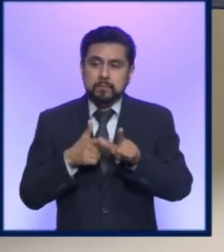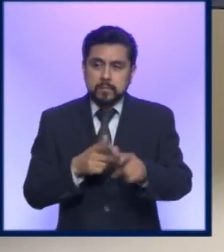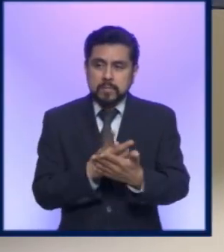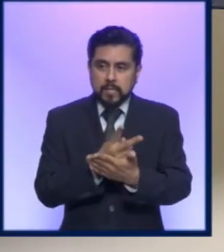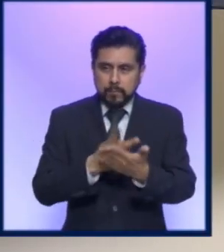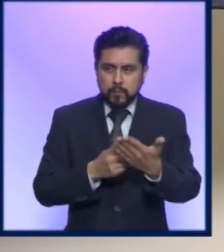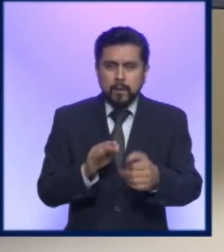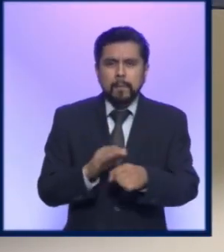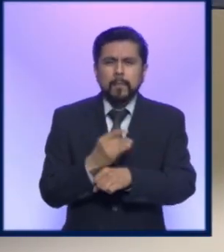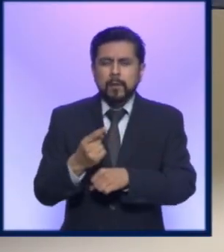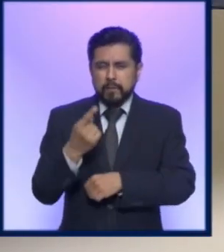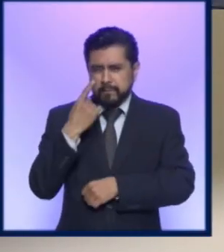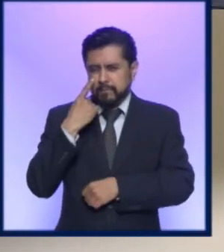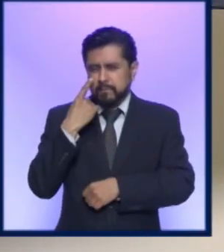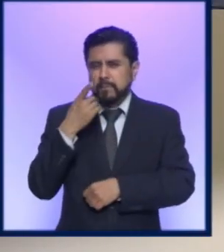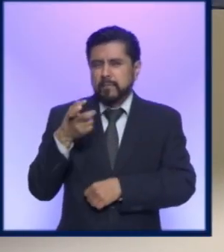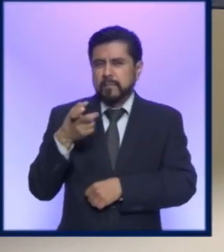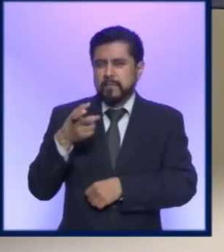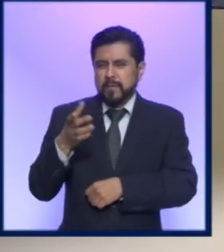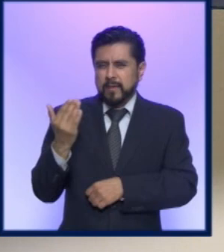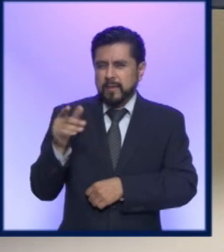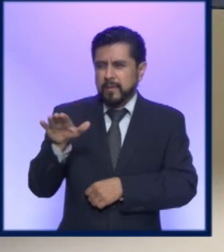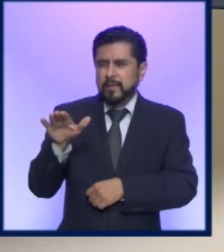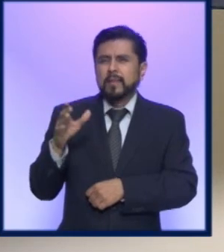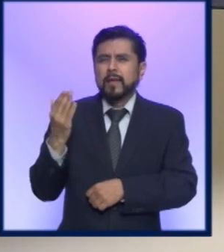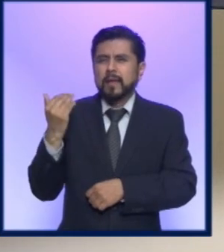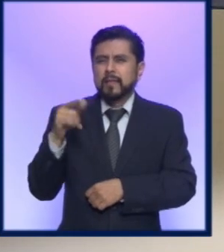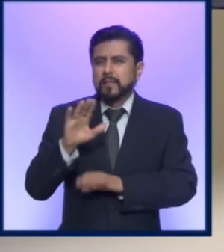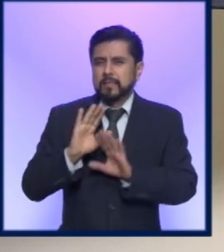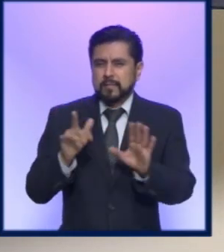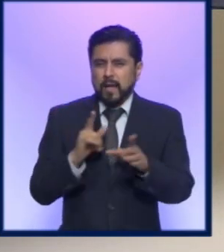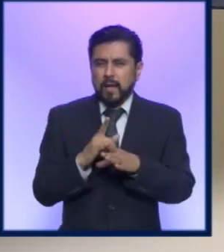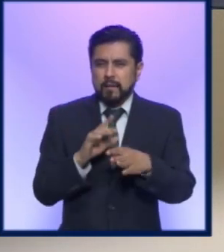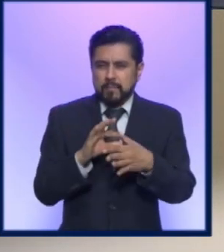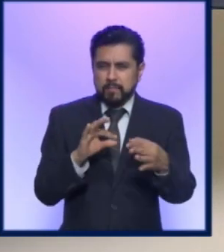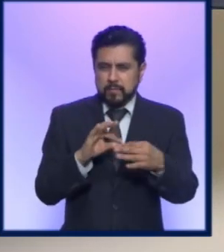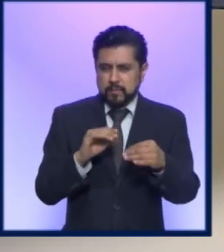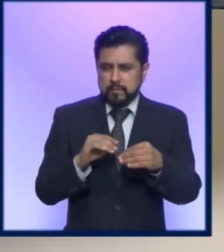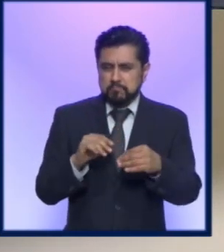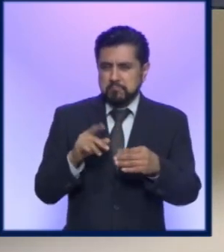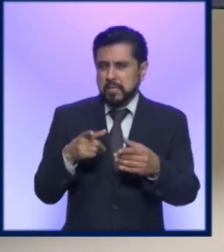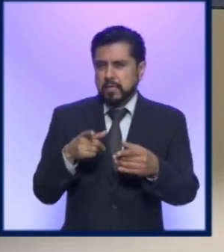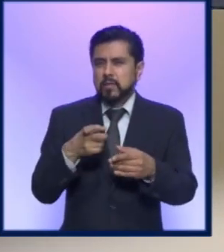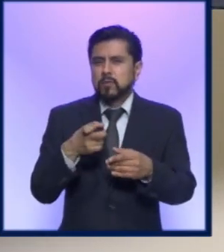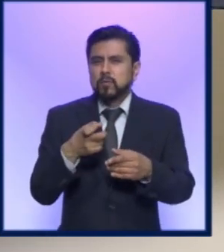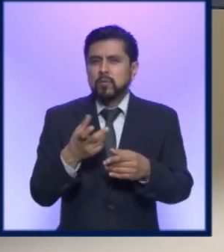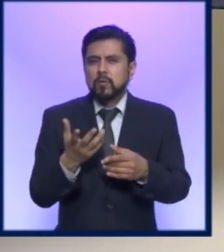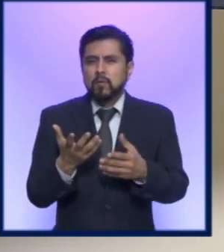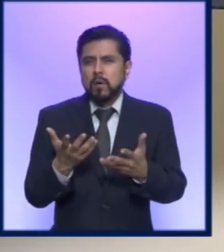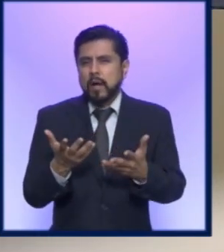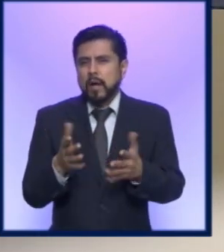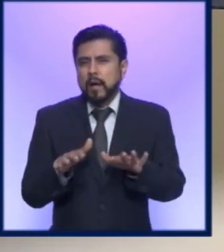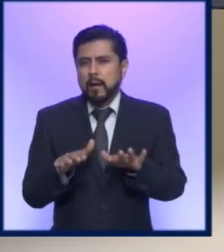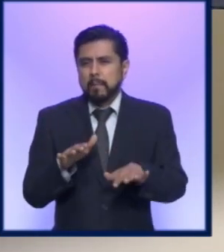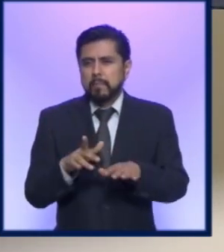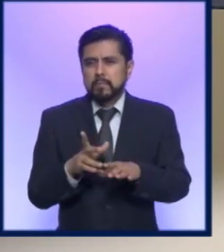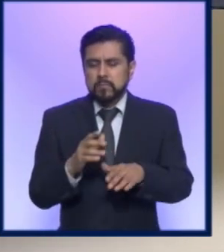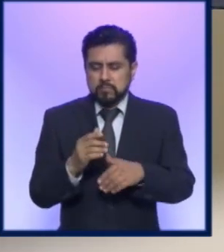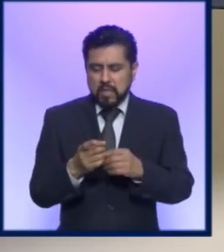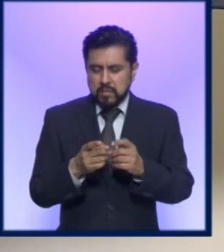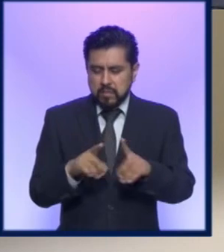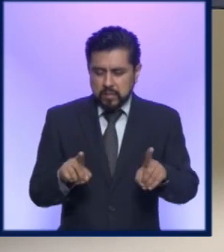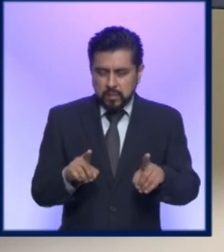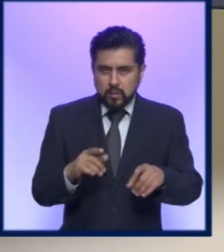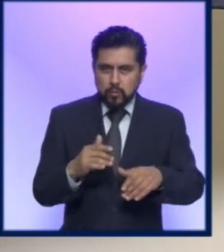Porque fíjate que ya lo hemos dicho en otras ocasiones que se está en desarrollo Pues un